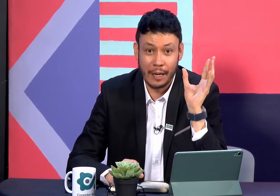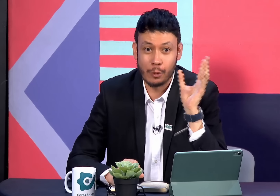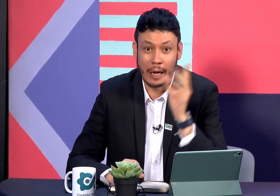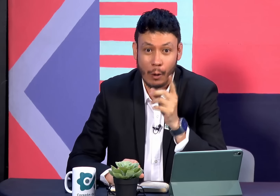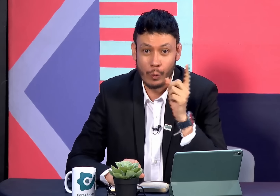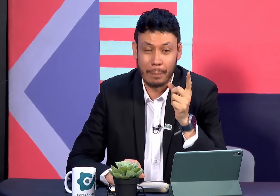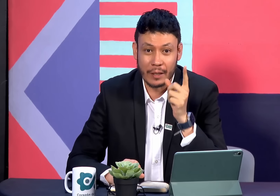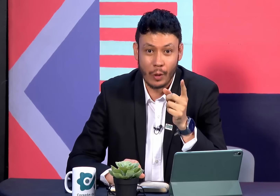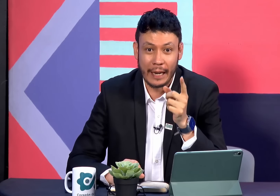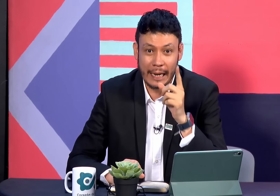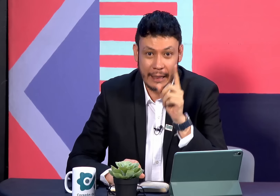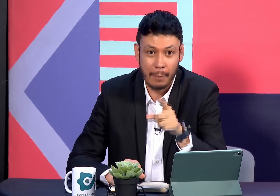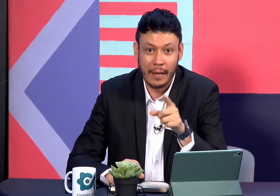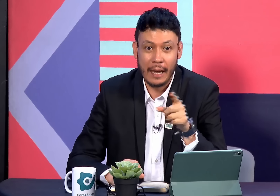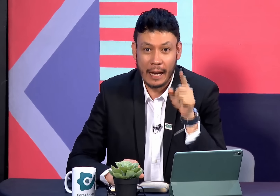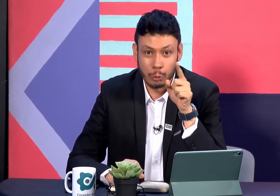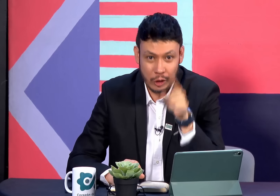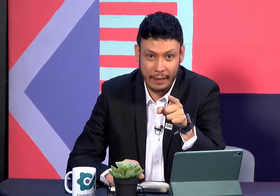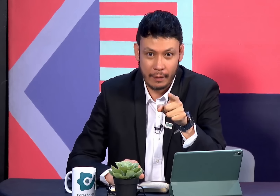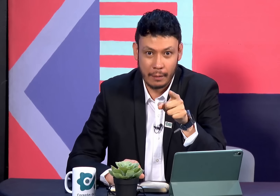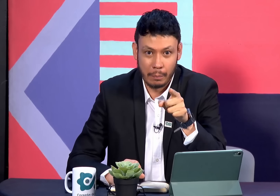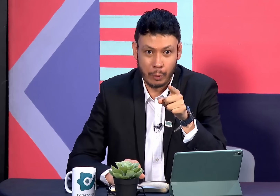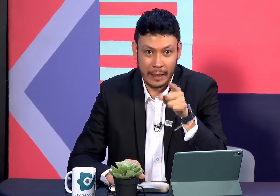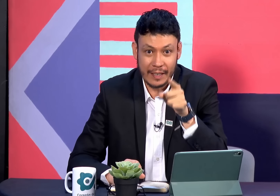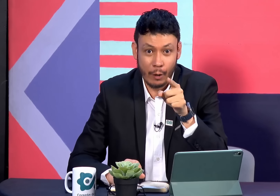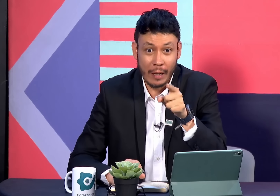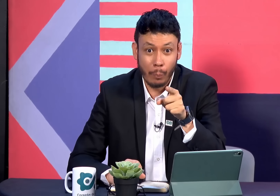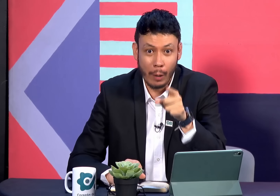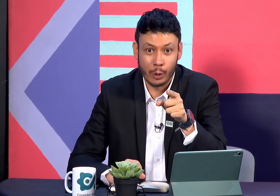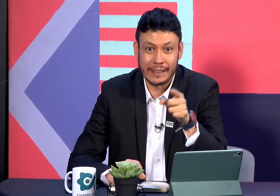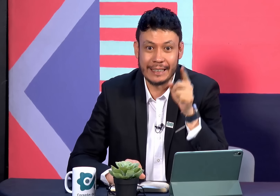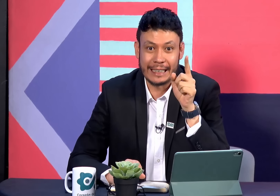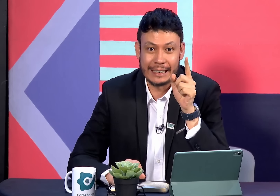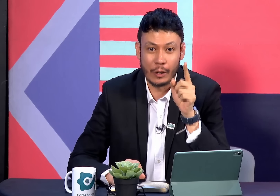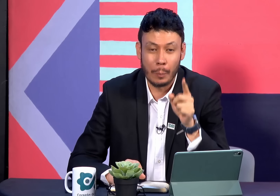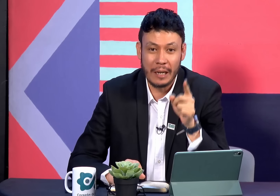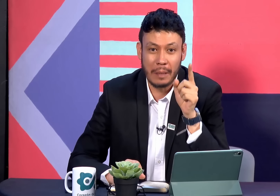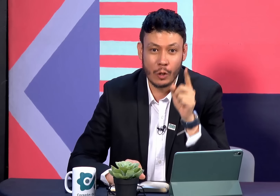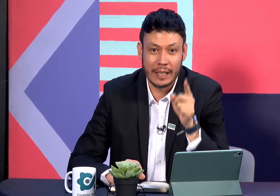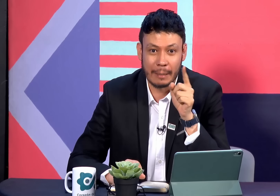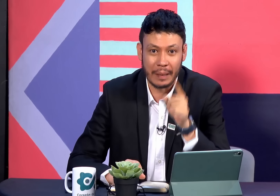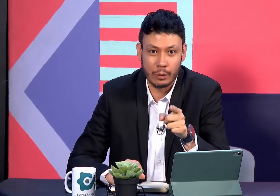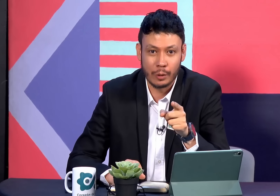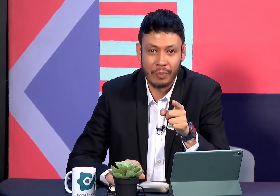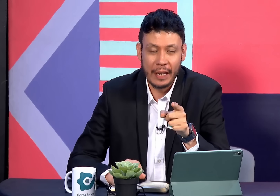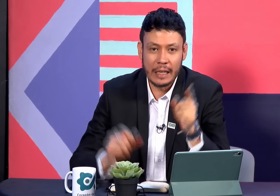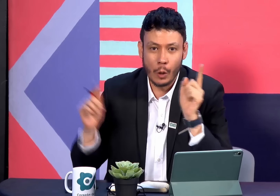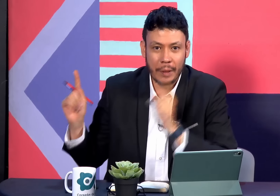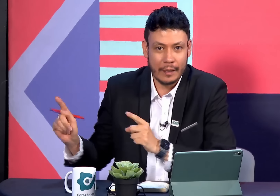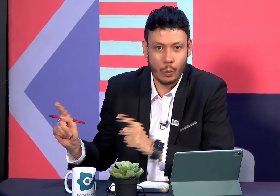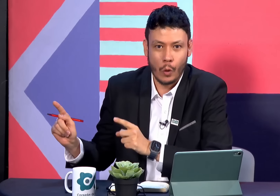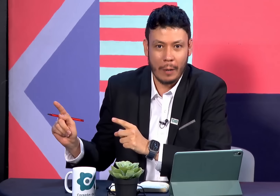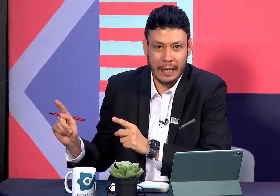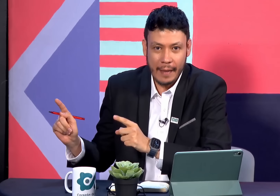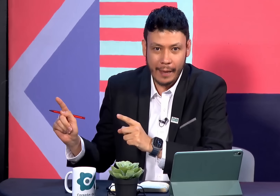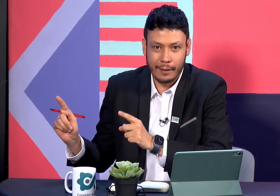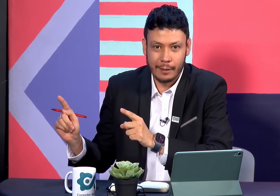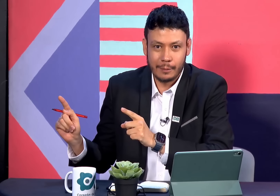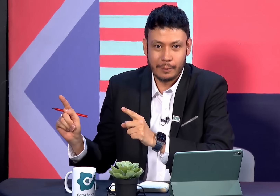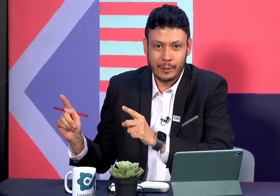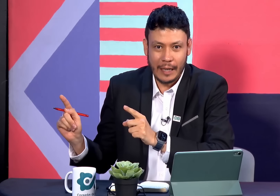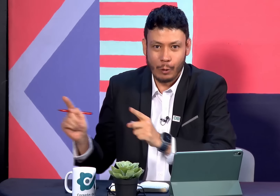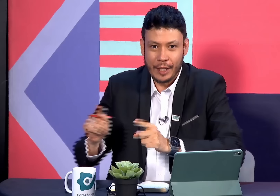Hoy tenemos a una persona que le debe a usted, porque es dinero del pueblo, 65,000 millones de pesos, y no pierde su